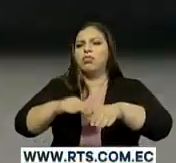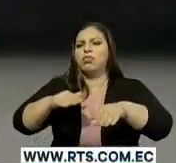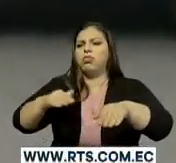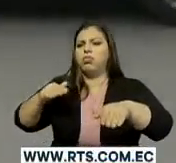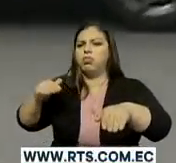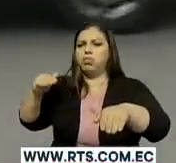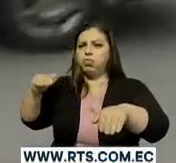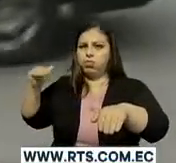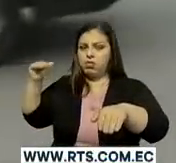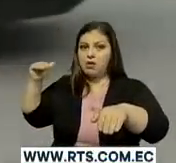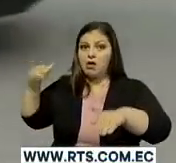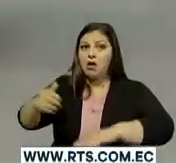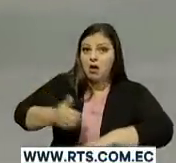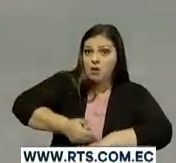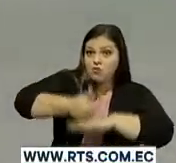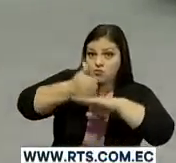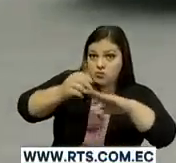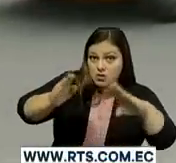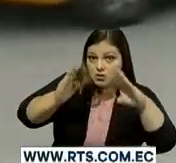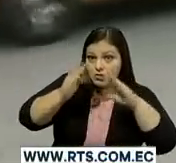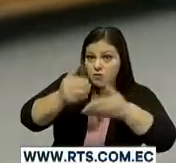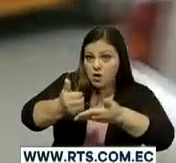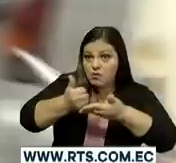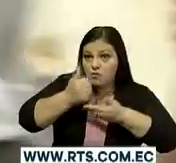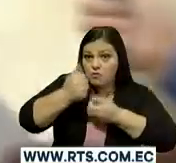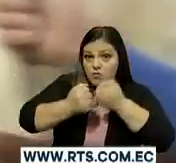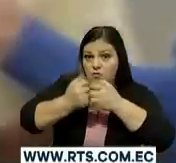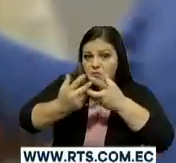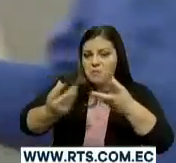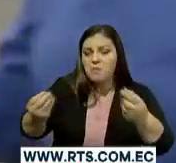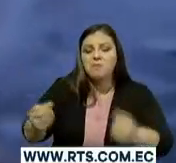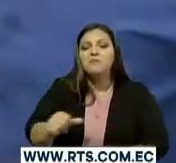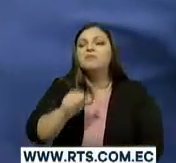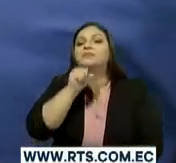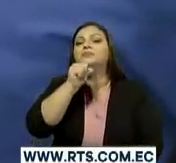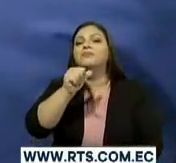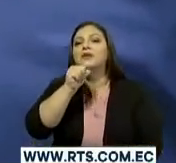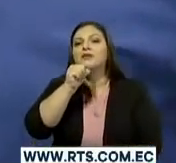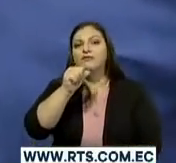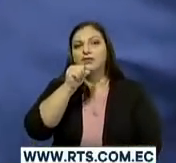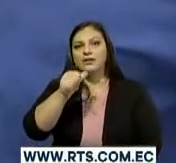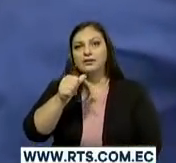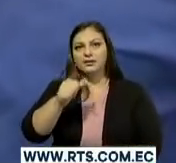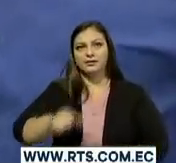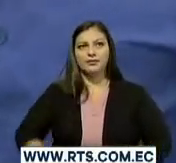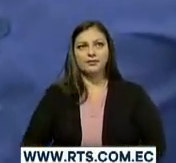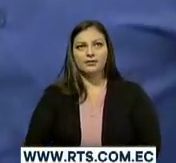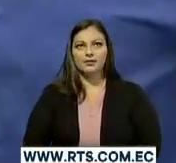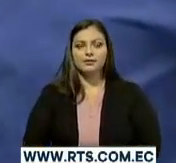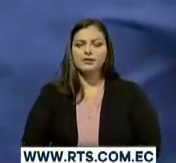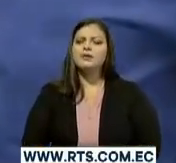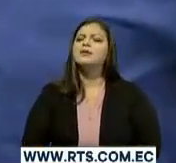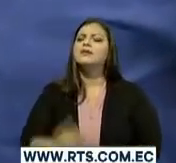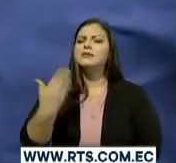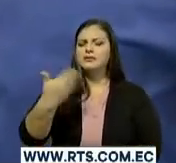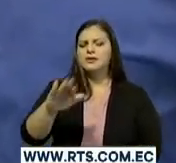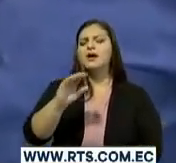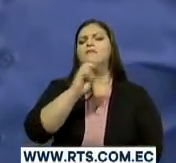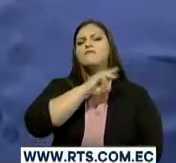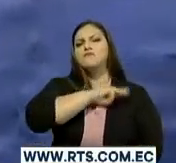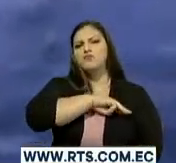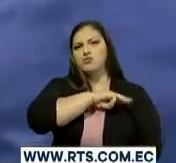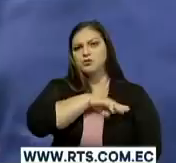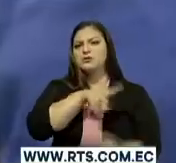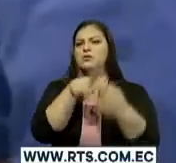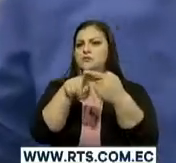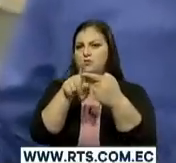hasta el momento nosotros tenemos hecho un petitorio y el proyecto está por el municipio del atm esto empezamos